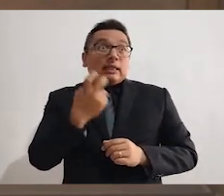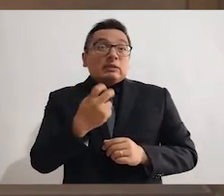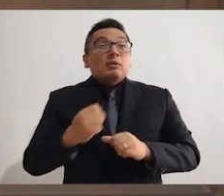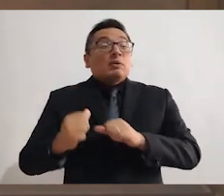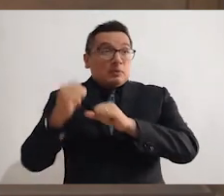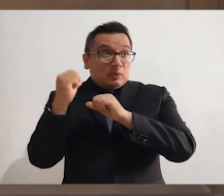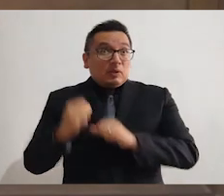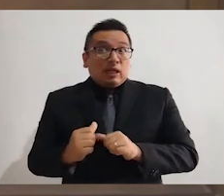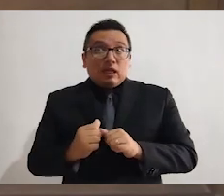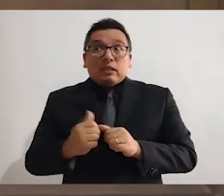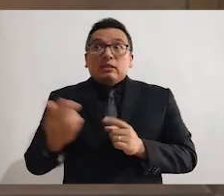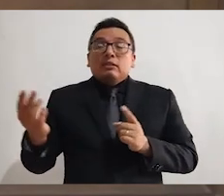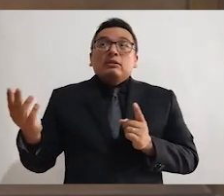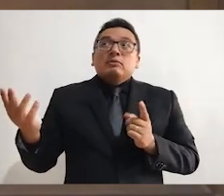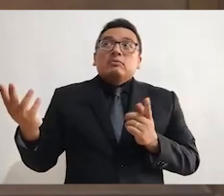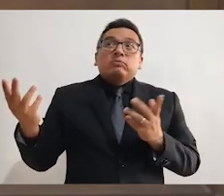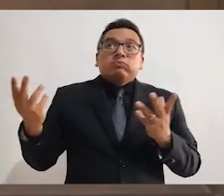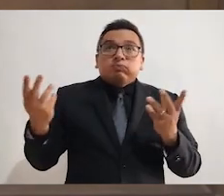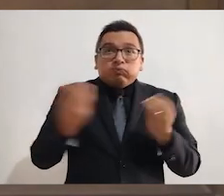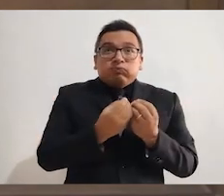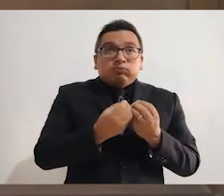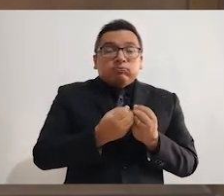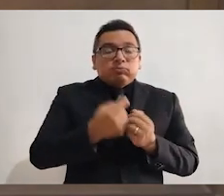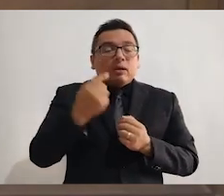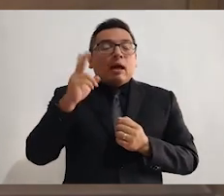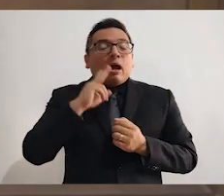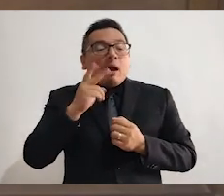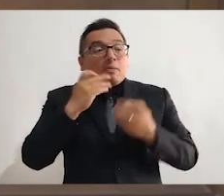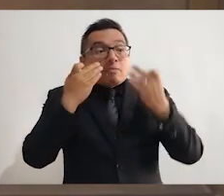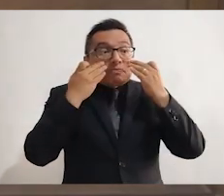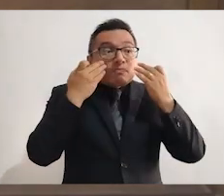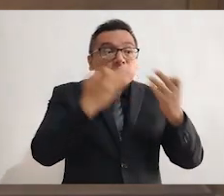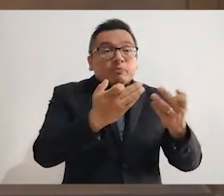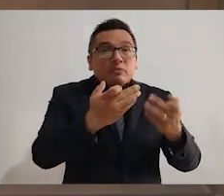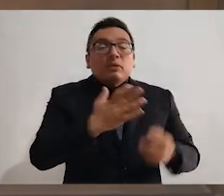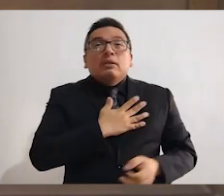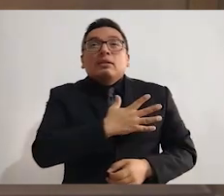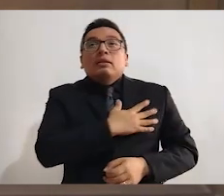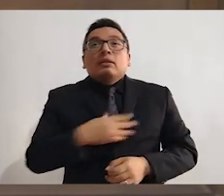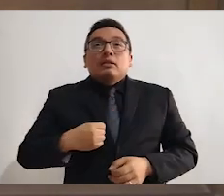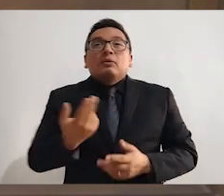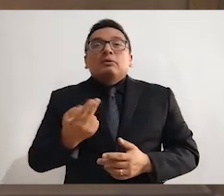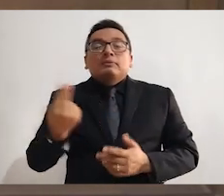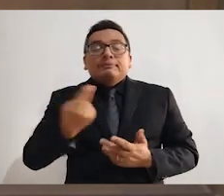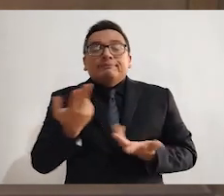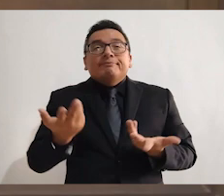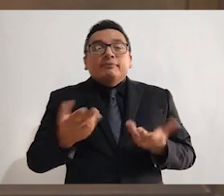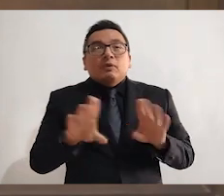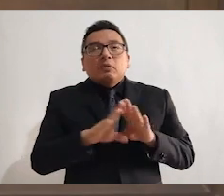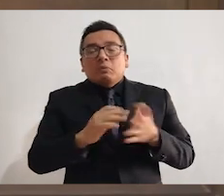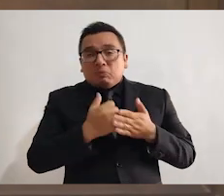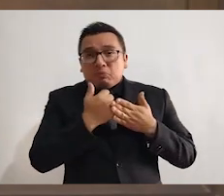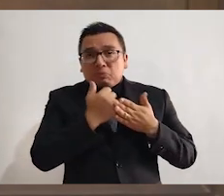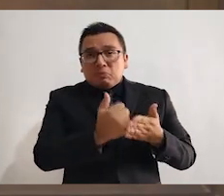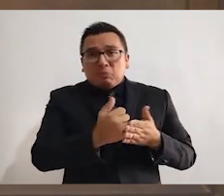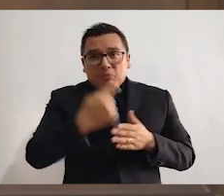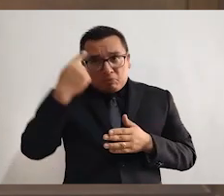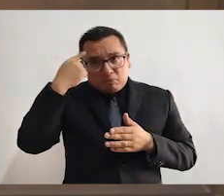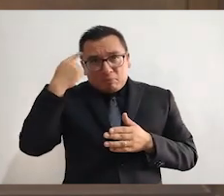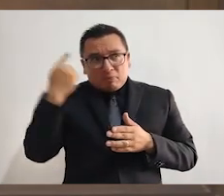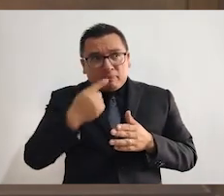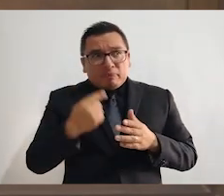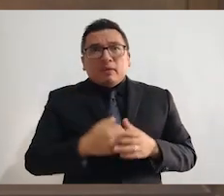que las autoridades se acerquen a nosotros para que vean qué necesitan nuestros hijos y cómo se les puede ayudar a